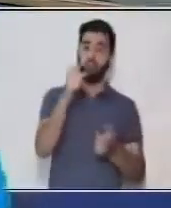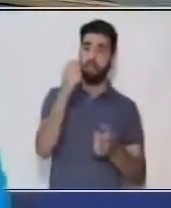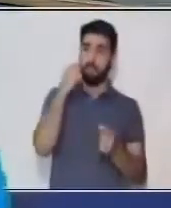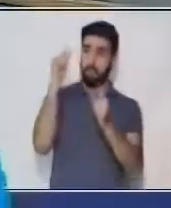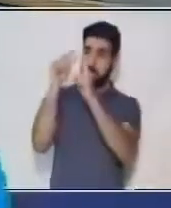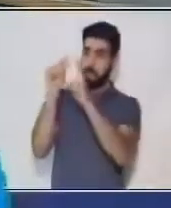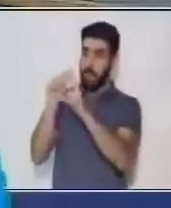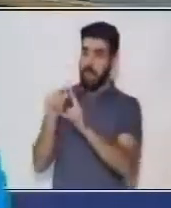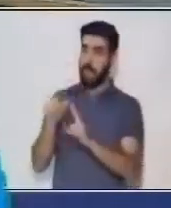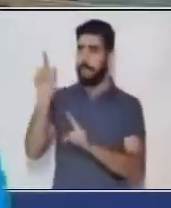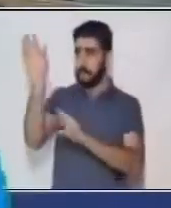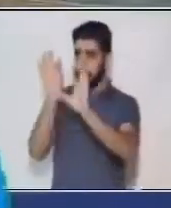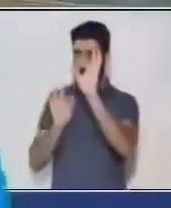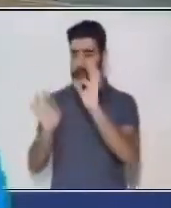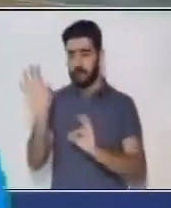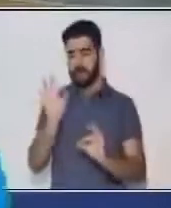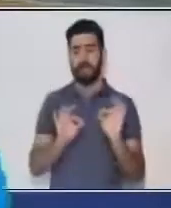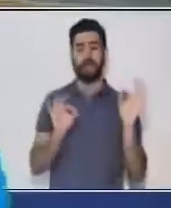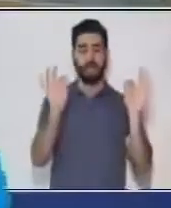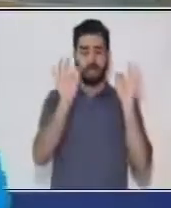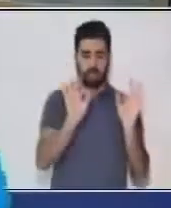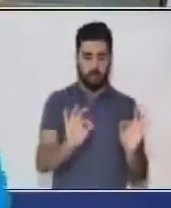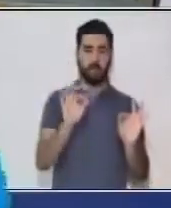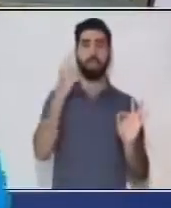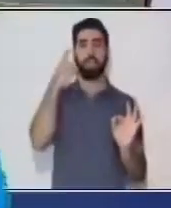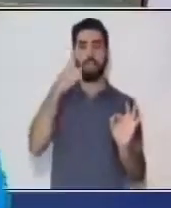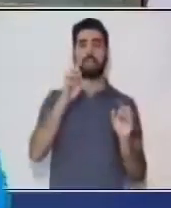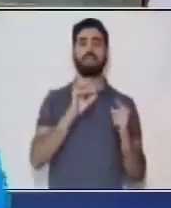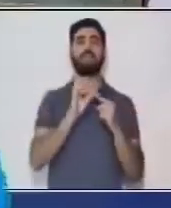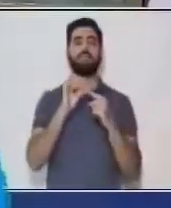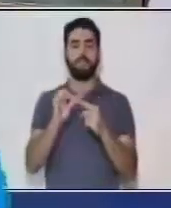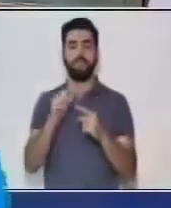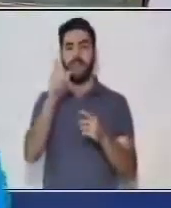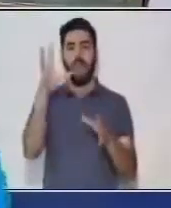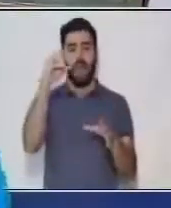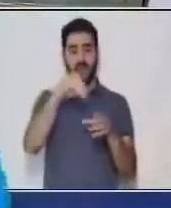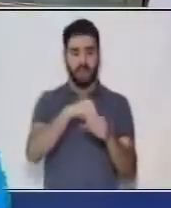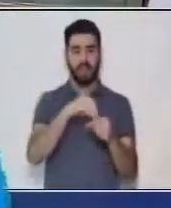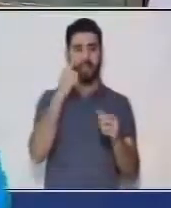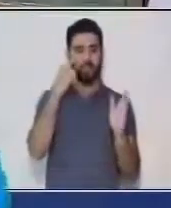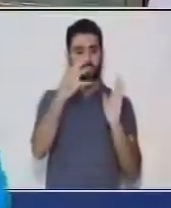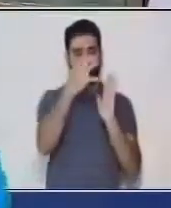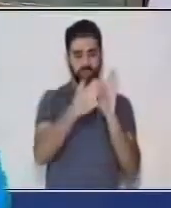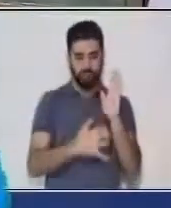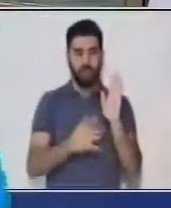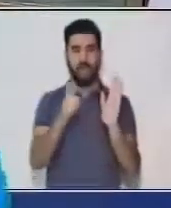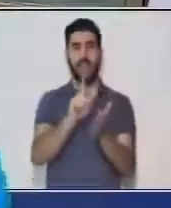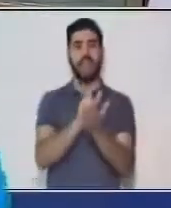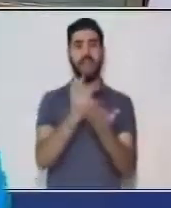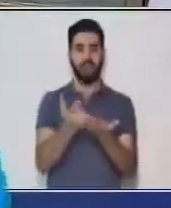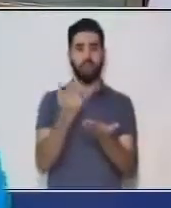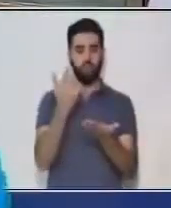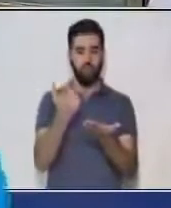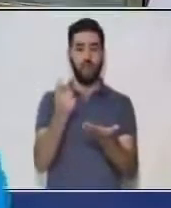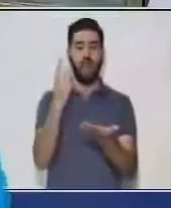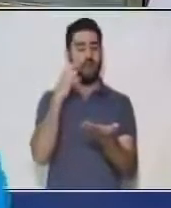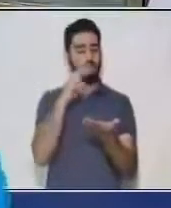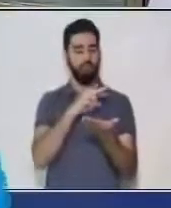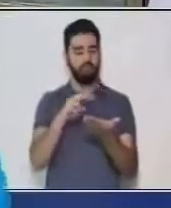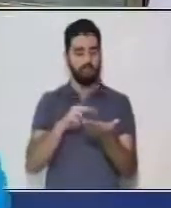o expresiones que desempeñan funciones específicas en un texto, tanto en la lectura oral como en la